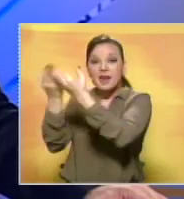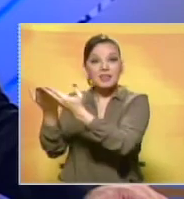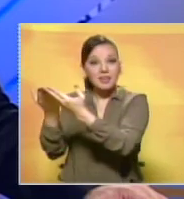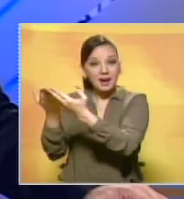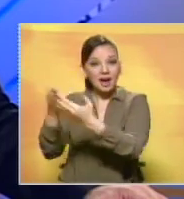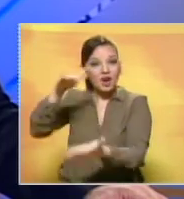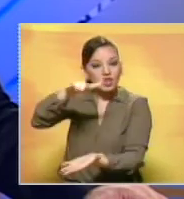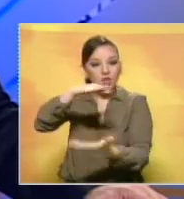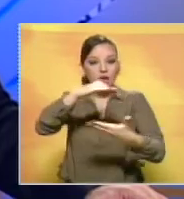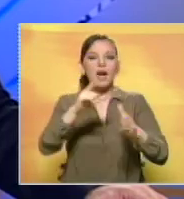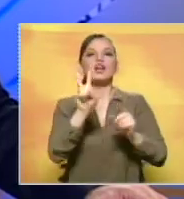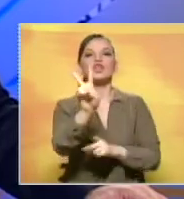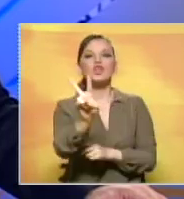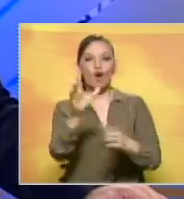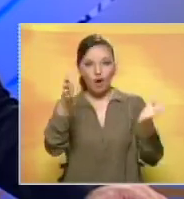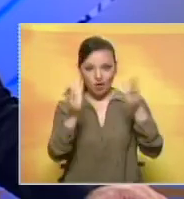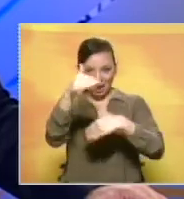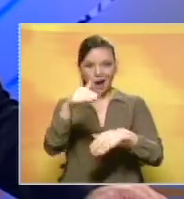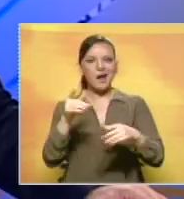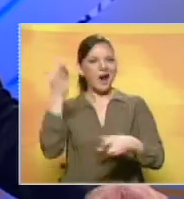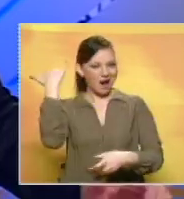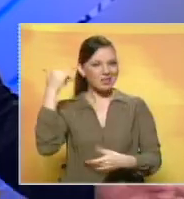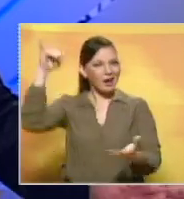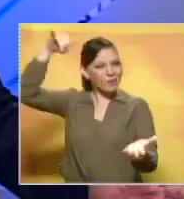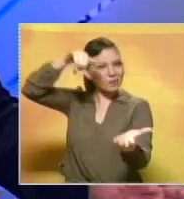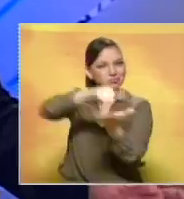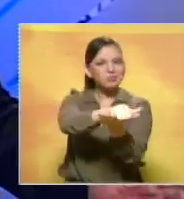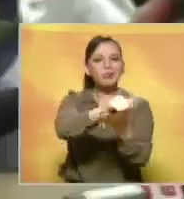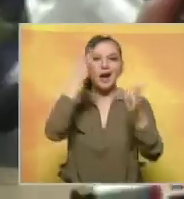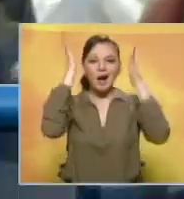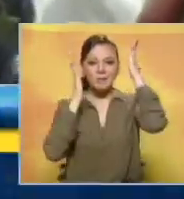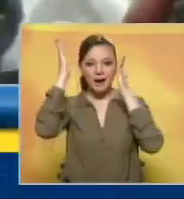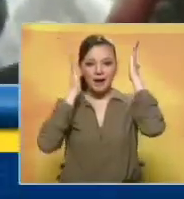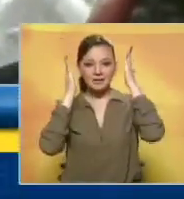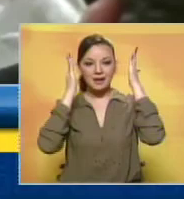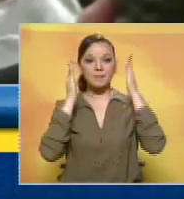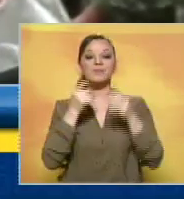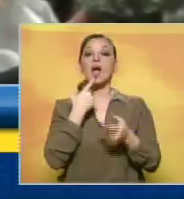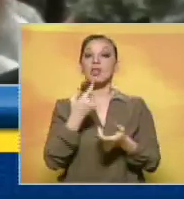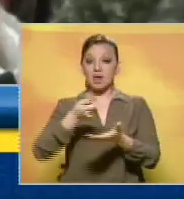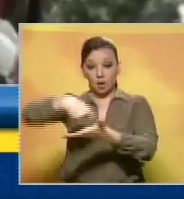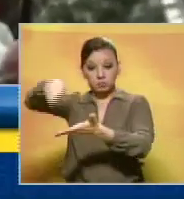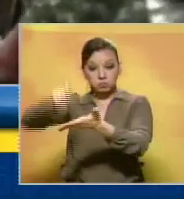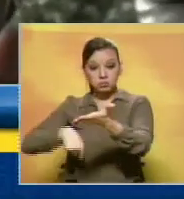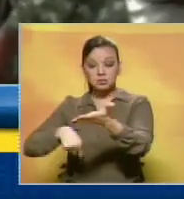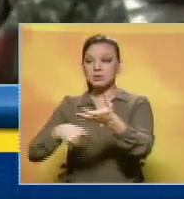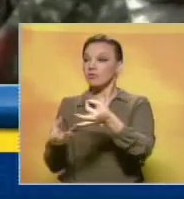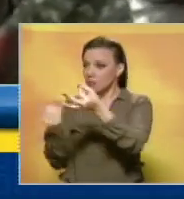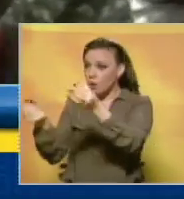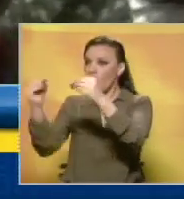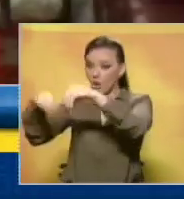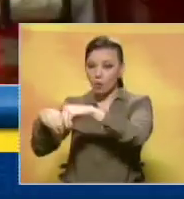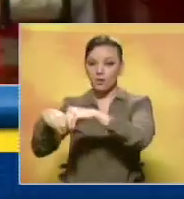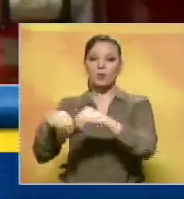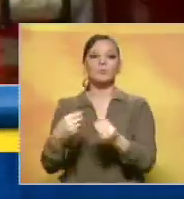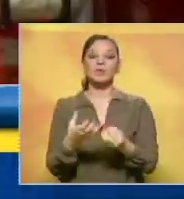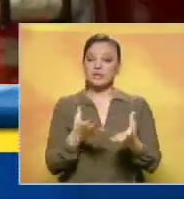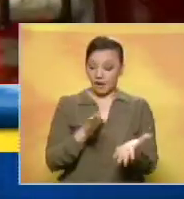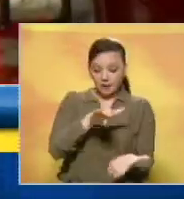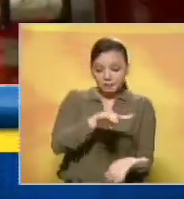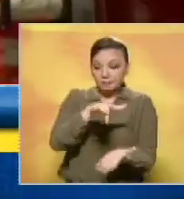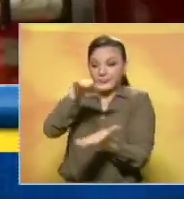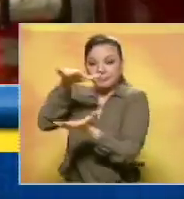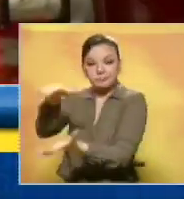vuelo MH17 derribado el pasado jueves. Los rebeldes firmaron un protocolo con funcionarios malasios en el que consta la entrega